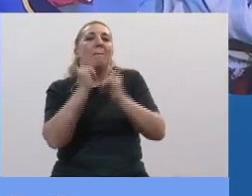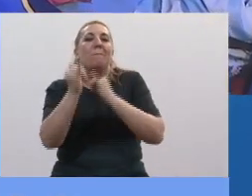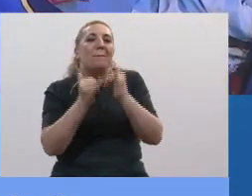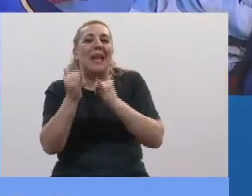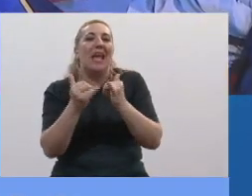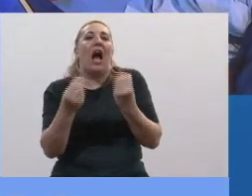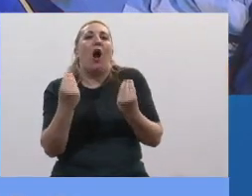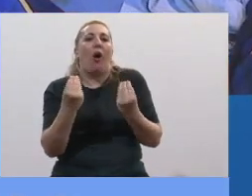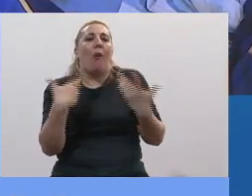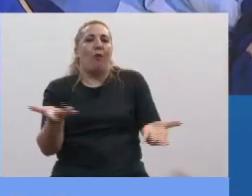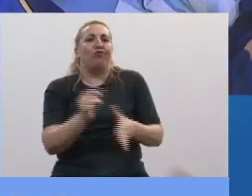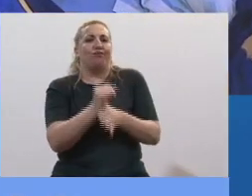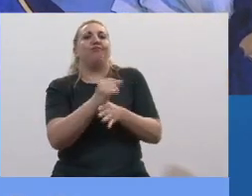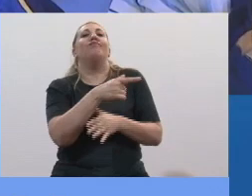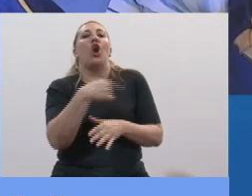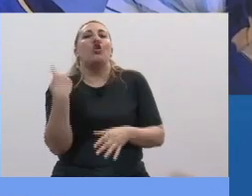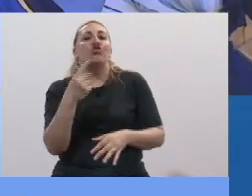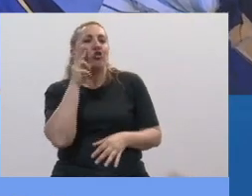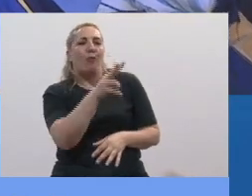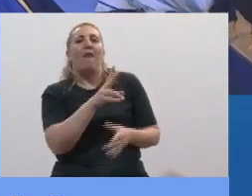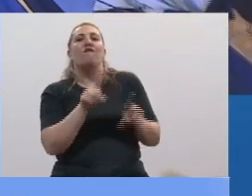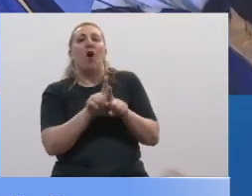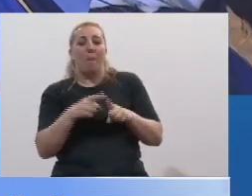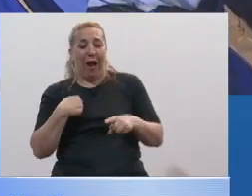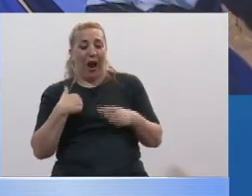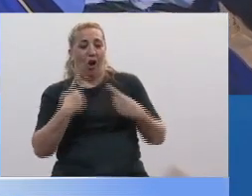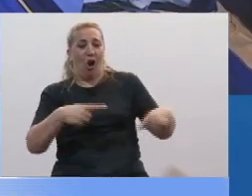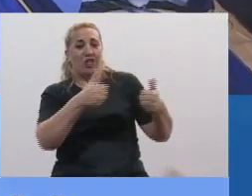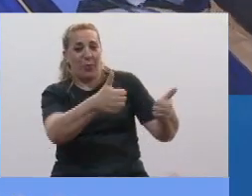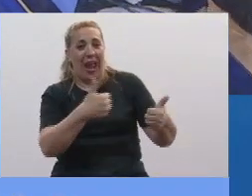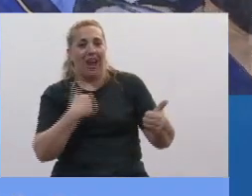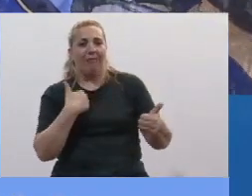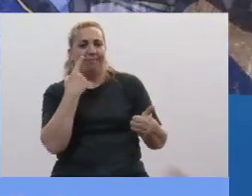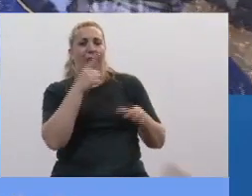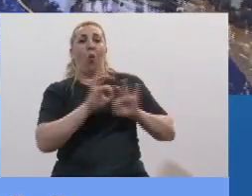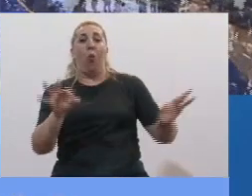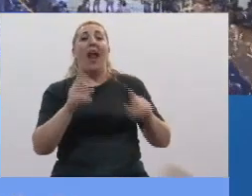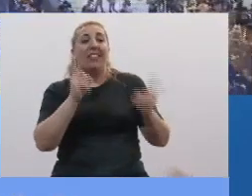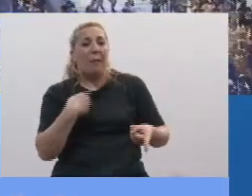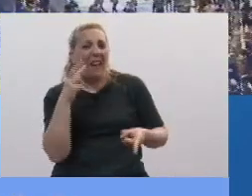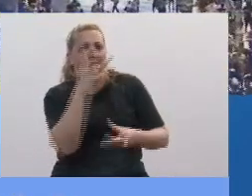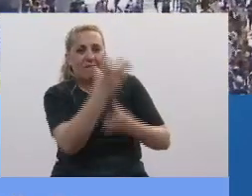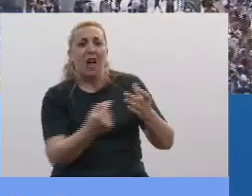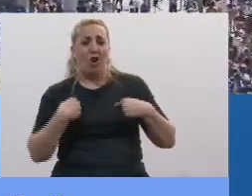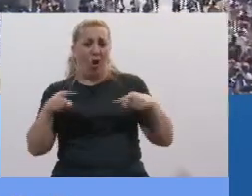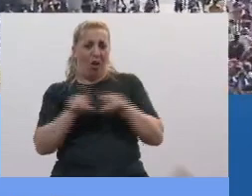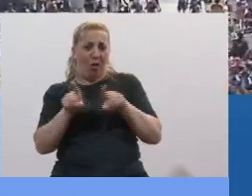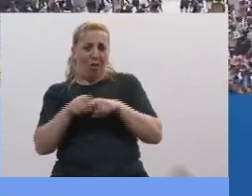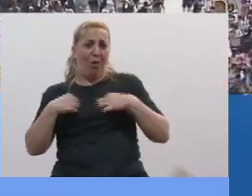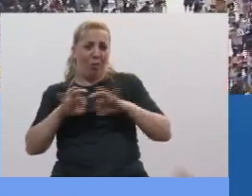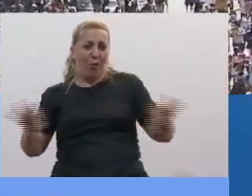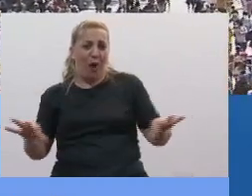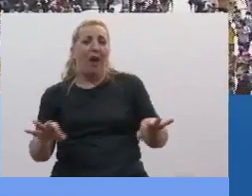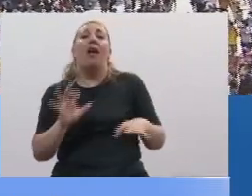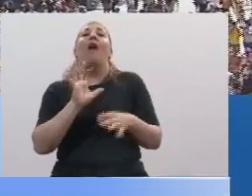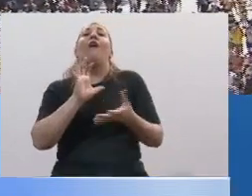su prestigio. Nos reconocemos en él por sus virtudes, pero también nos reconocemos en él por sus defectos. Se convirtió en